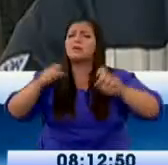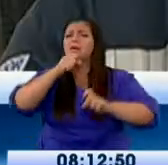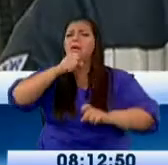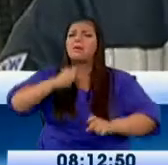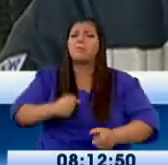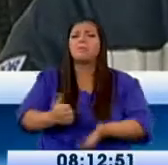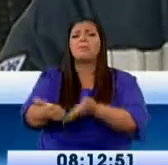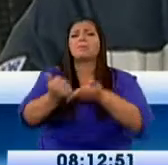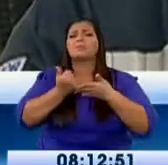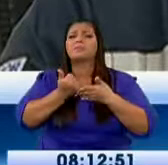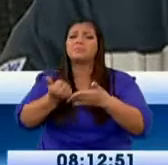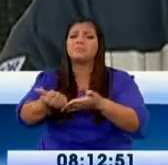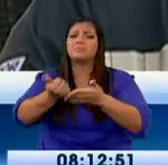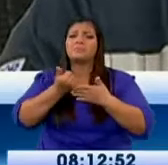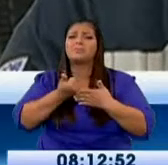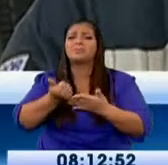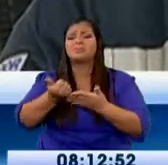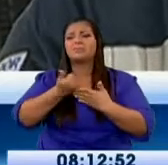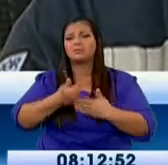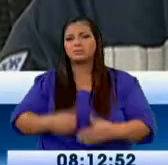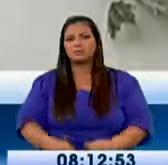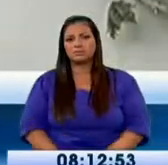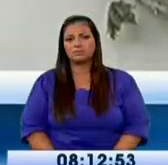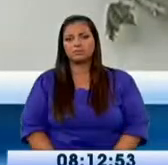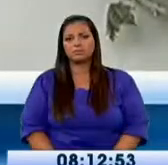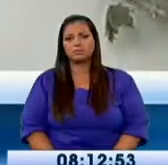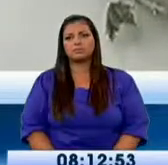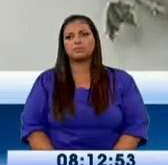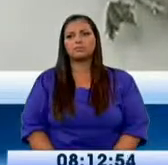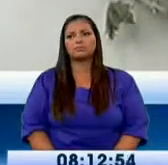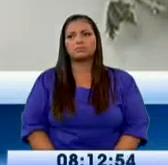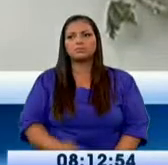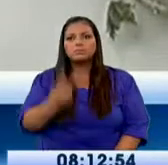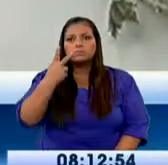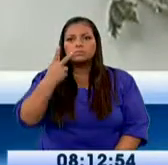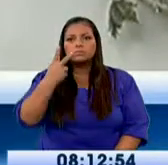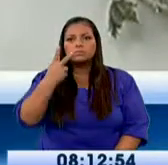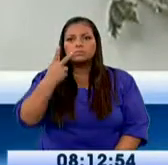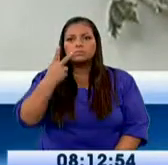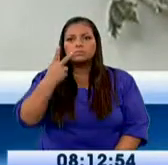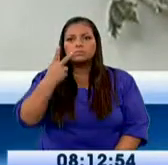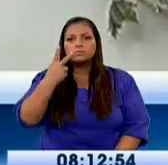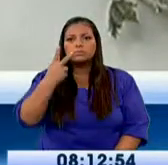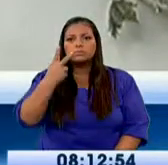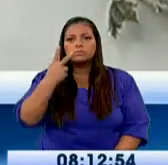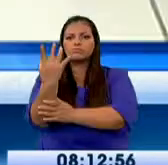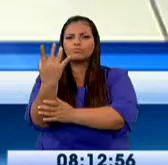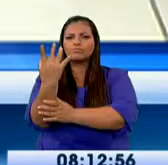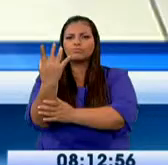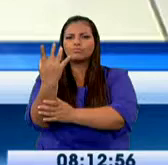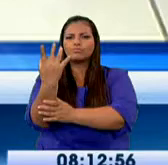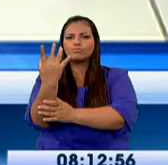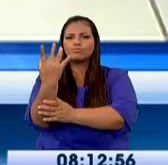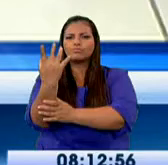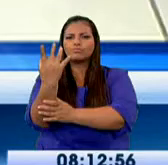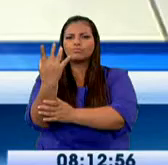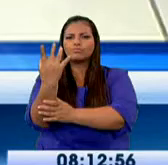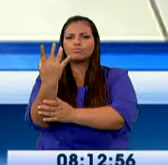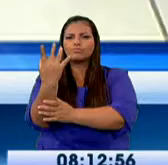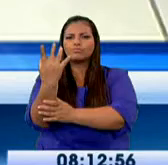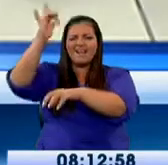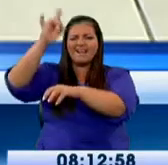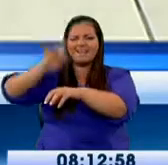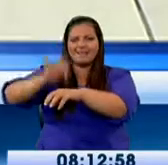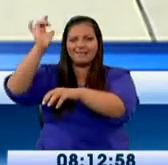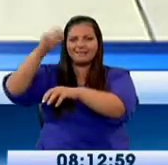menor. Al adolescente le agredieron con una ortiga, una planta que normalmente la utilizan